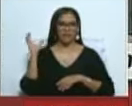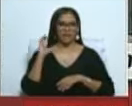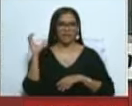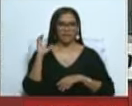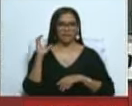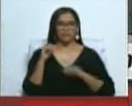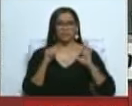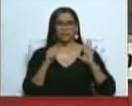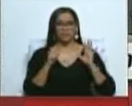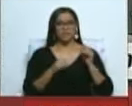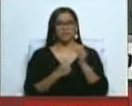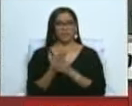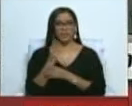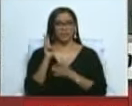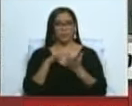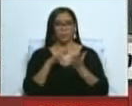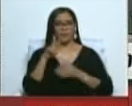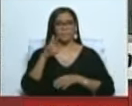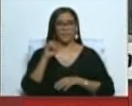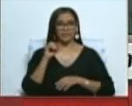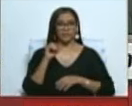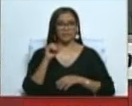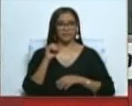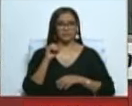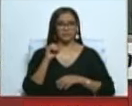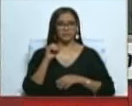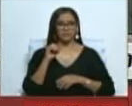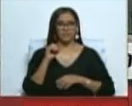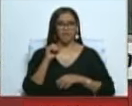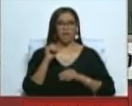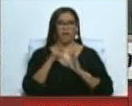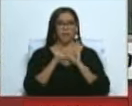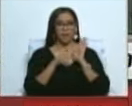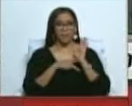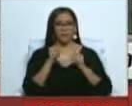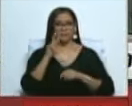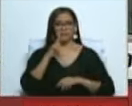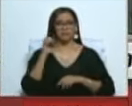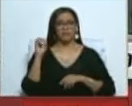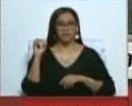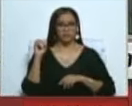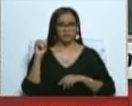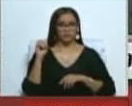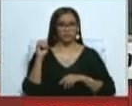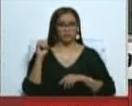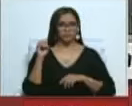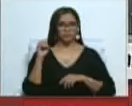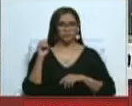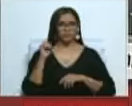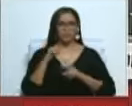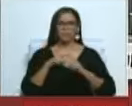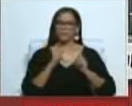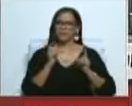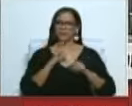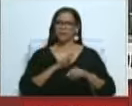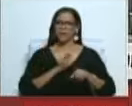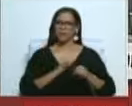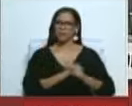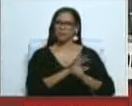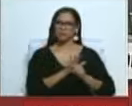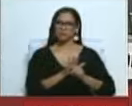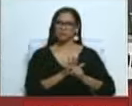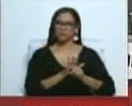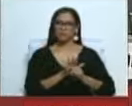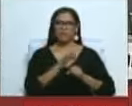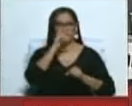6 de mayo del 2020. Fue el programa 300. Pero estábamos en cuarentena. Sí,